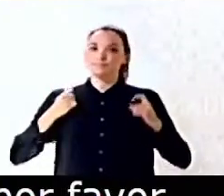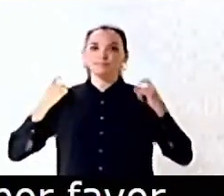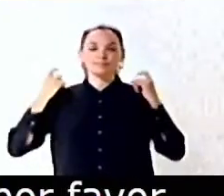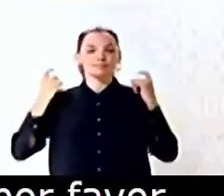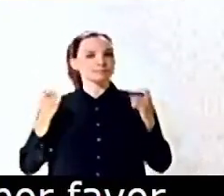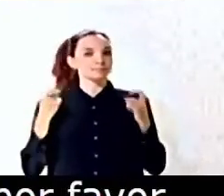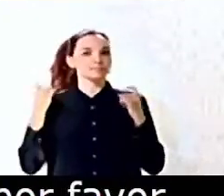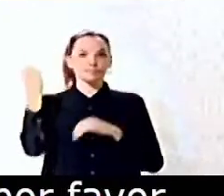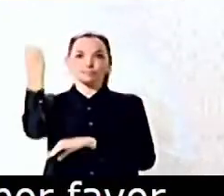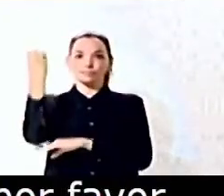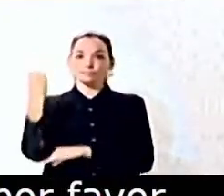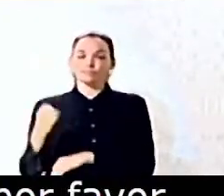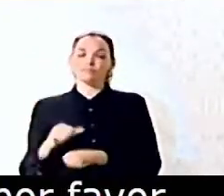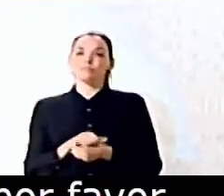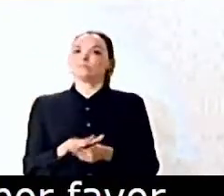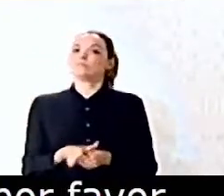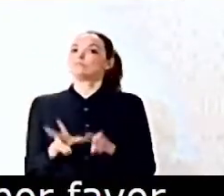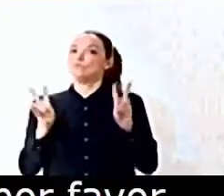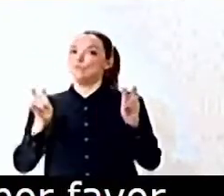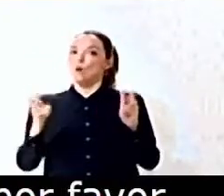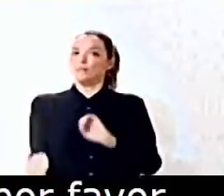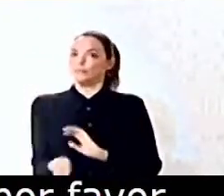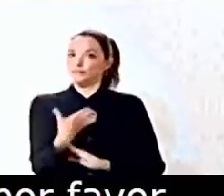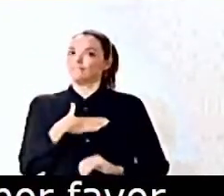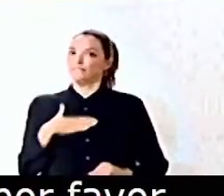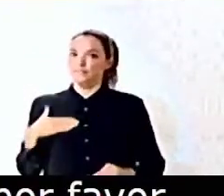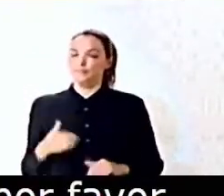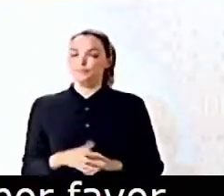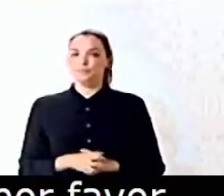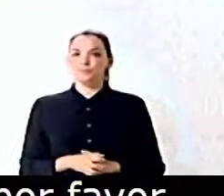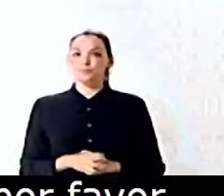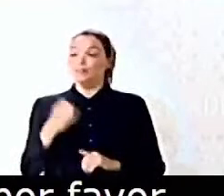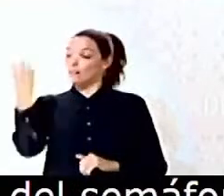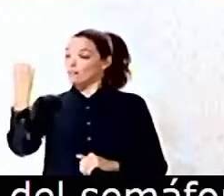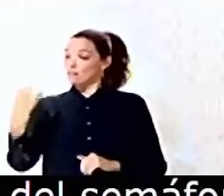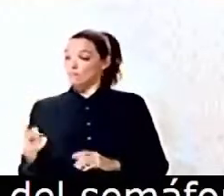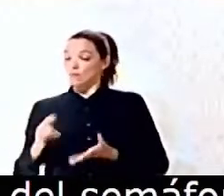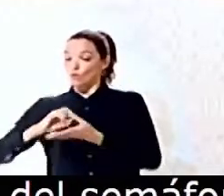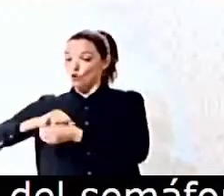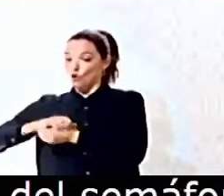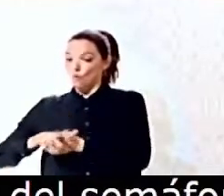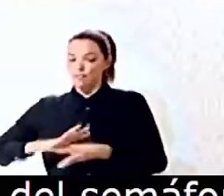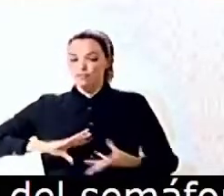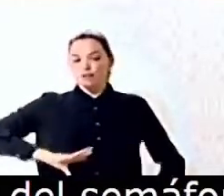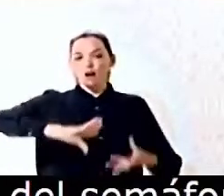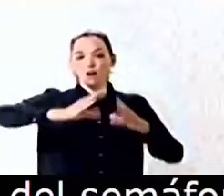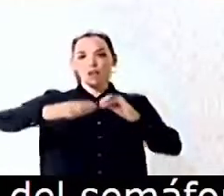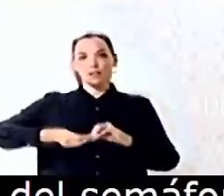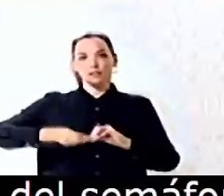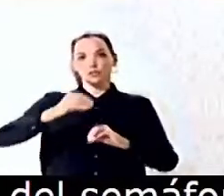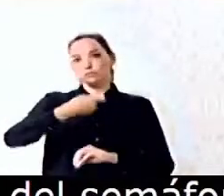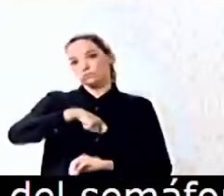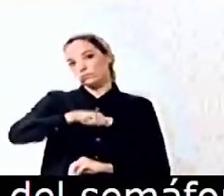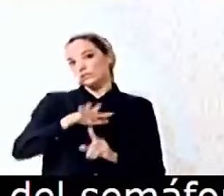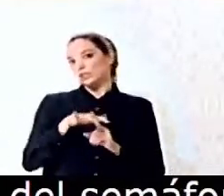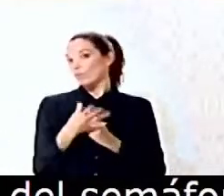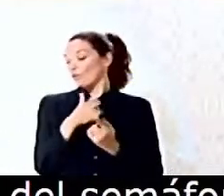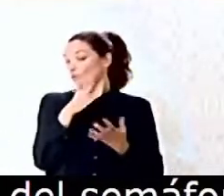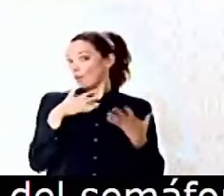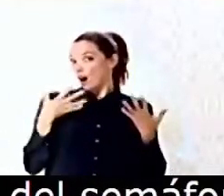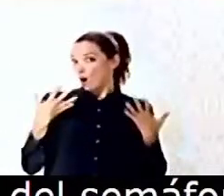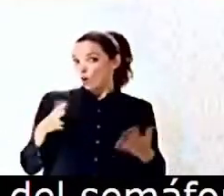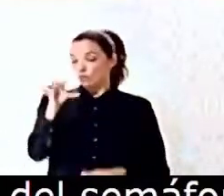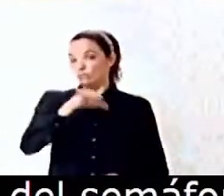versión del semáforo COVID, que esté adaptado a la situación inmunológica que tiene ahora mismo este país y que tiene ahora mismo esta